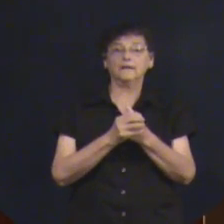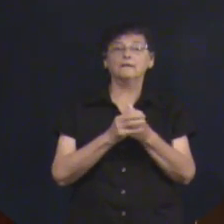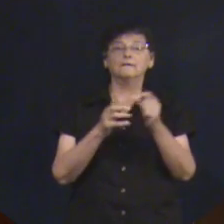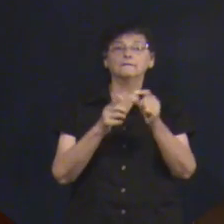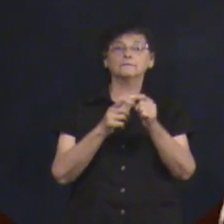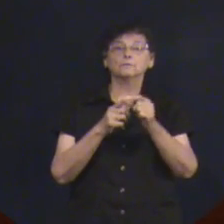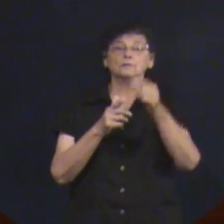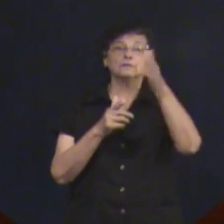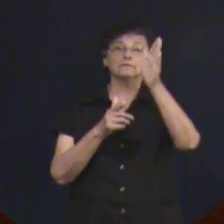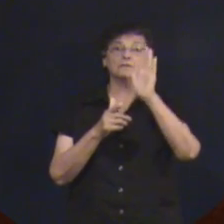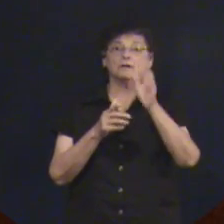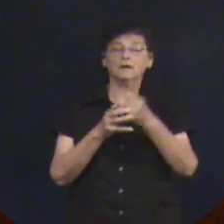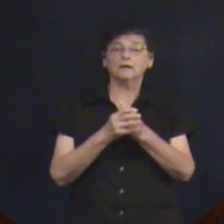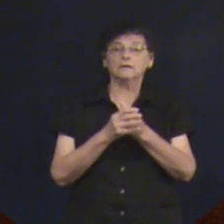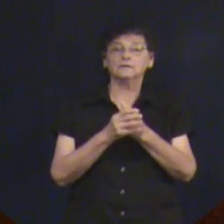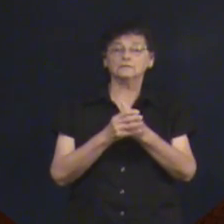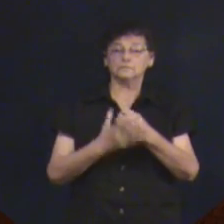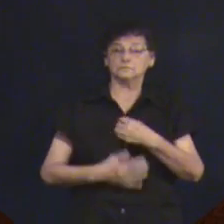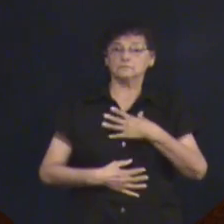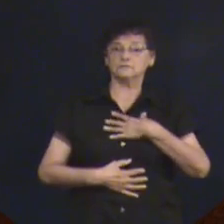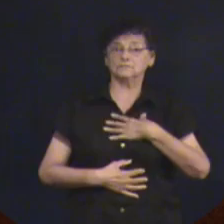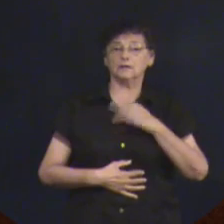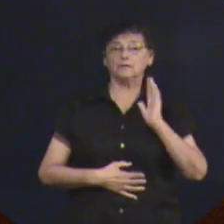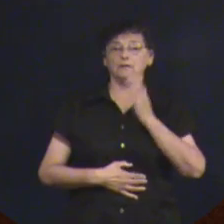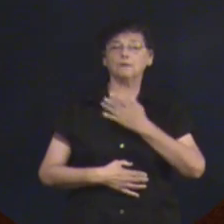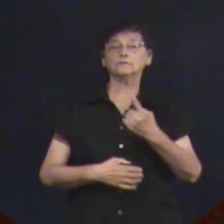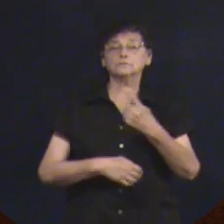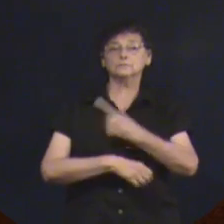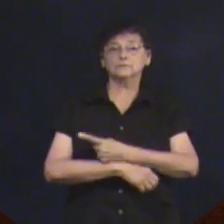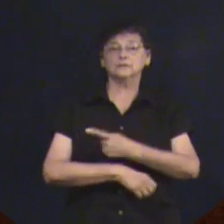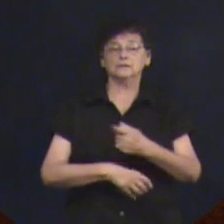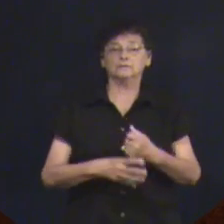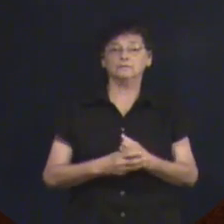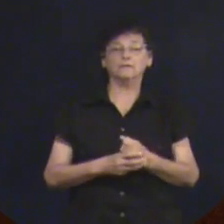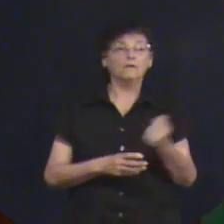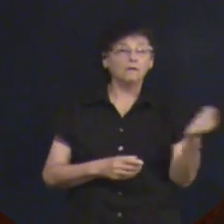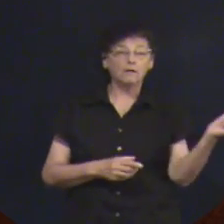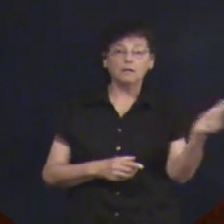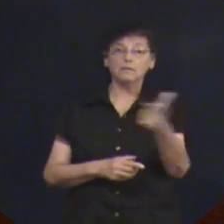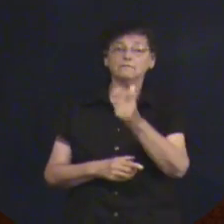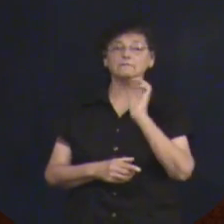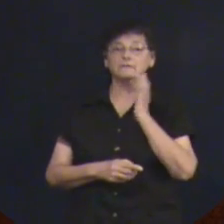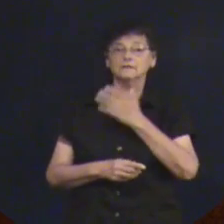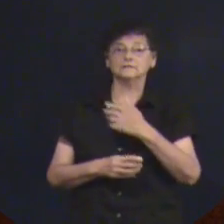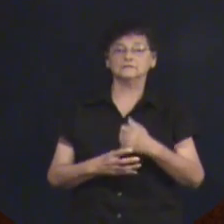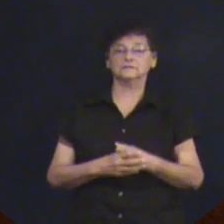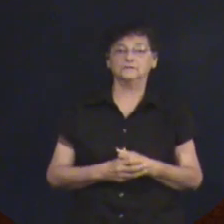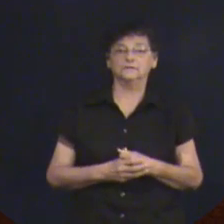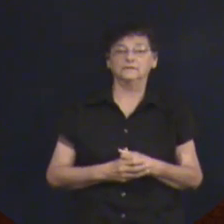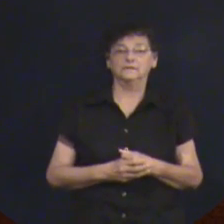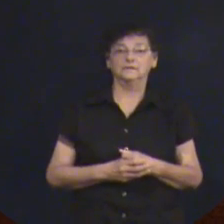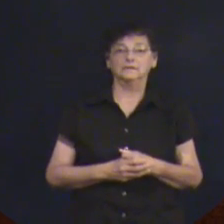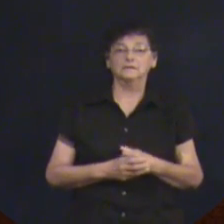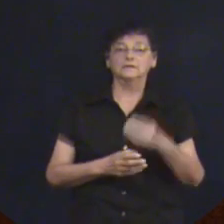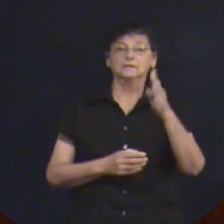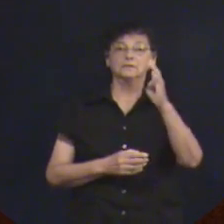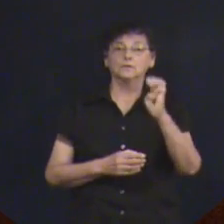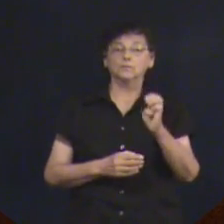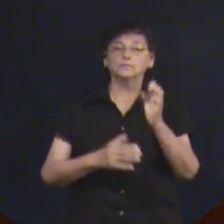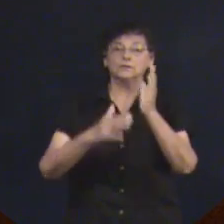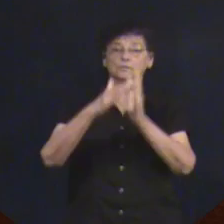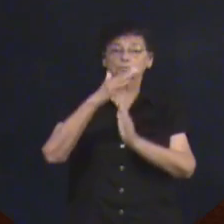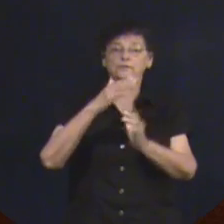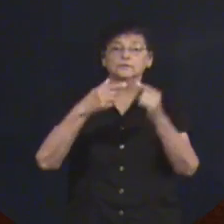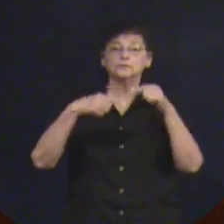La palabra de Dios debería inspirarnos hoy, a todos, a ser